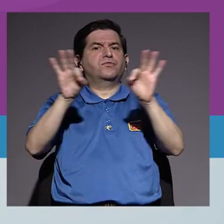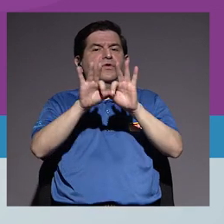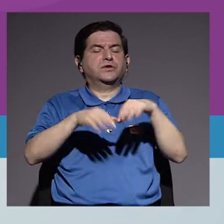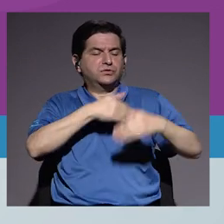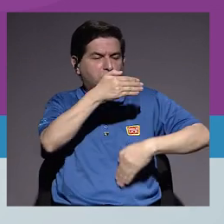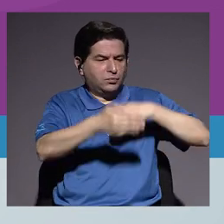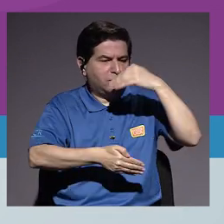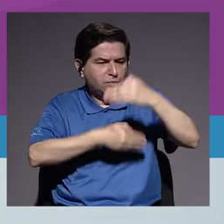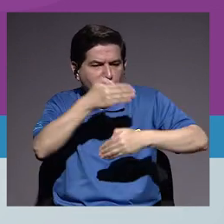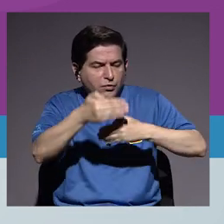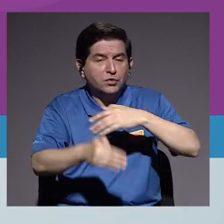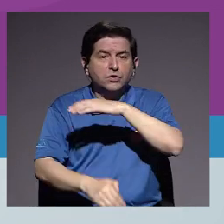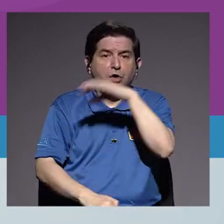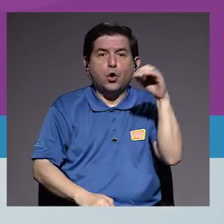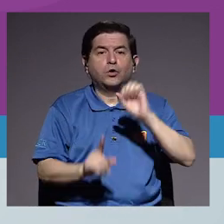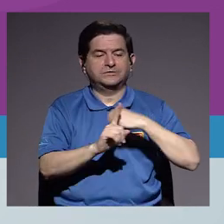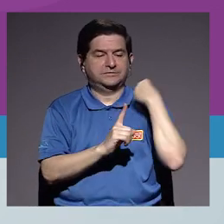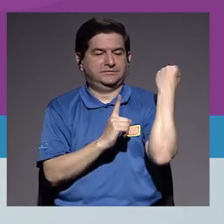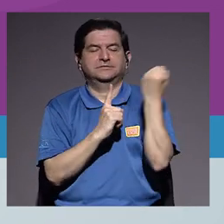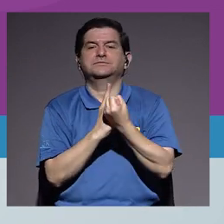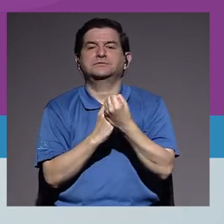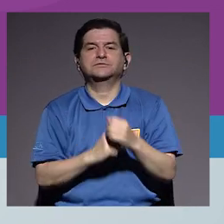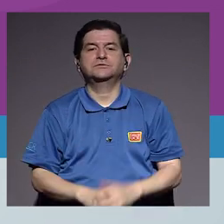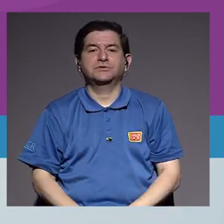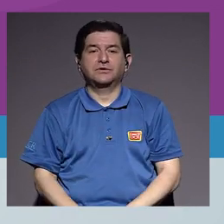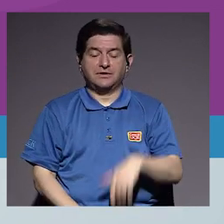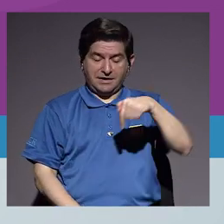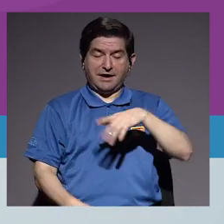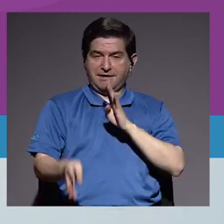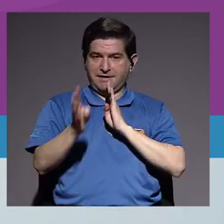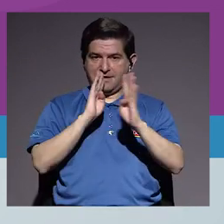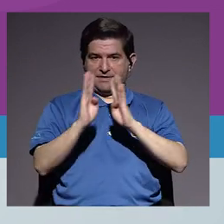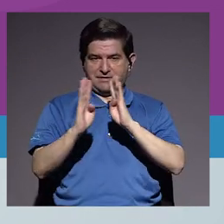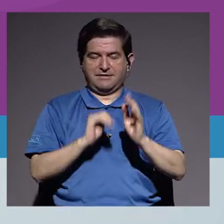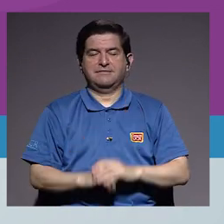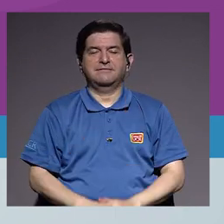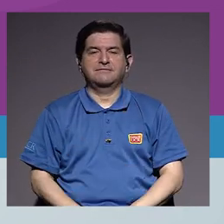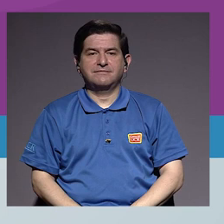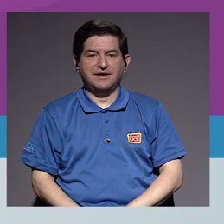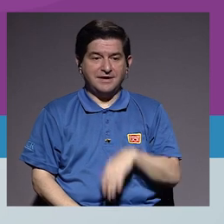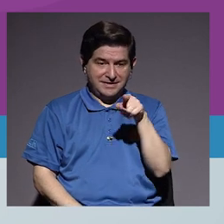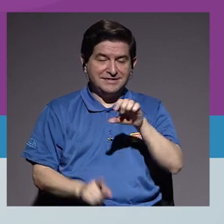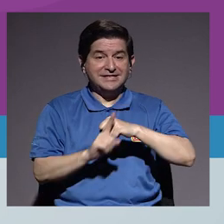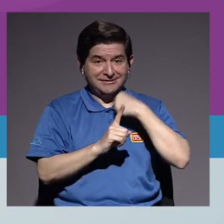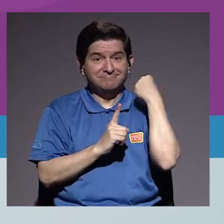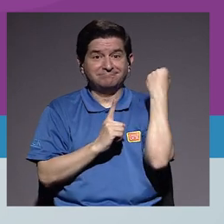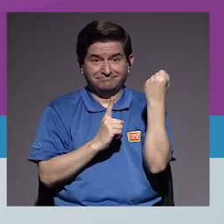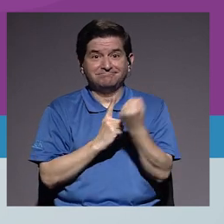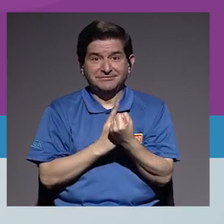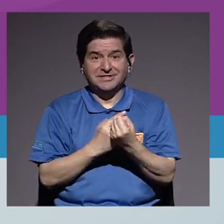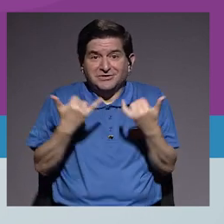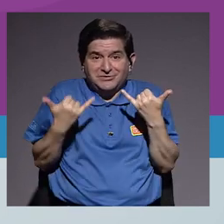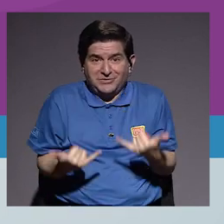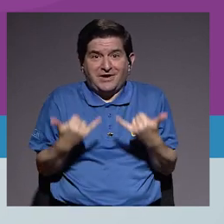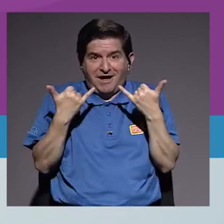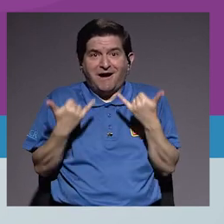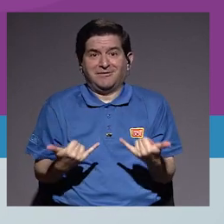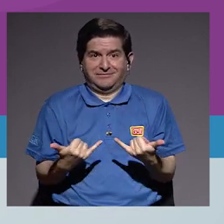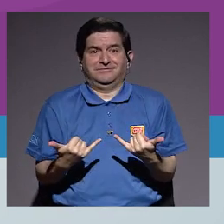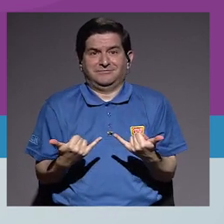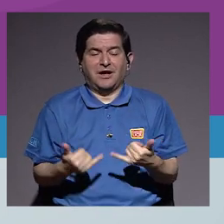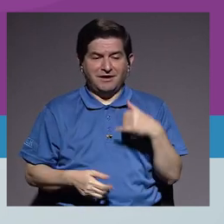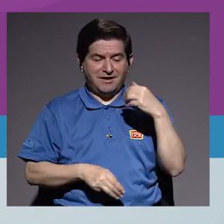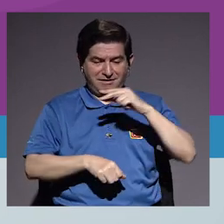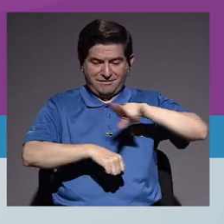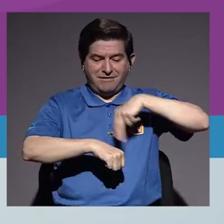o una situación. Por eso vamos a estar conversando hoy acerca de esta situación en que nos encontramos en este momento a nivel nacional